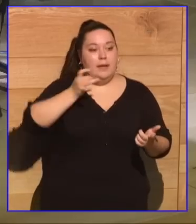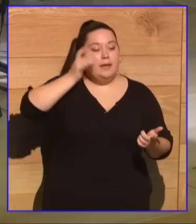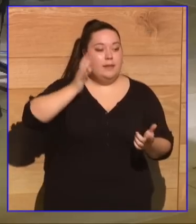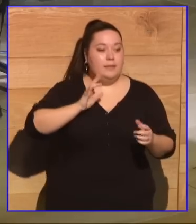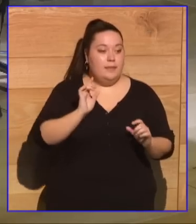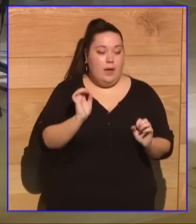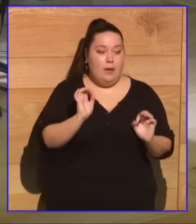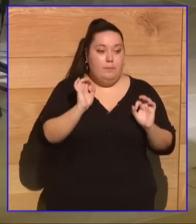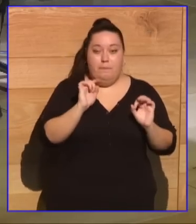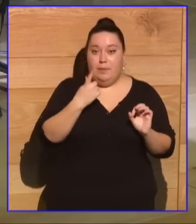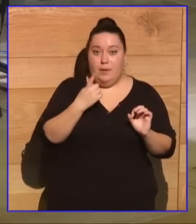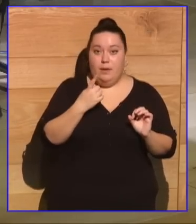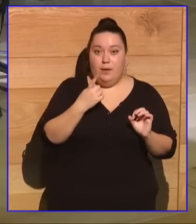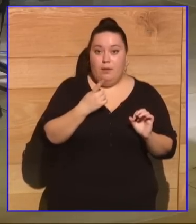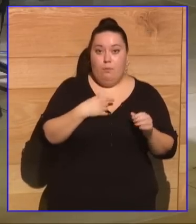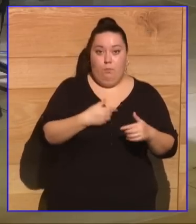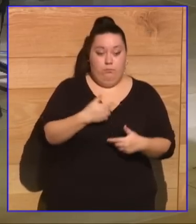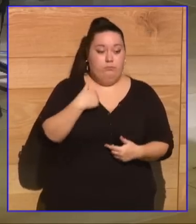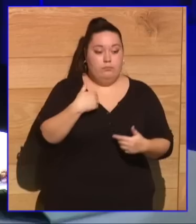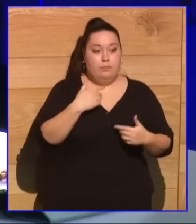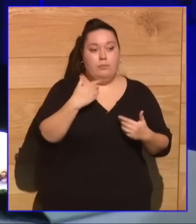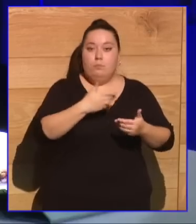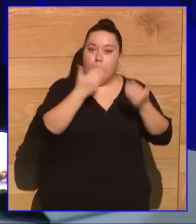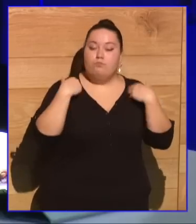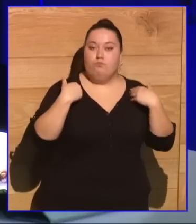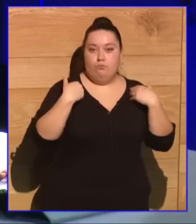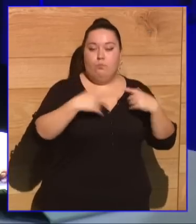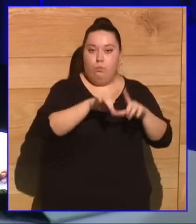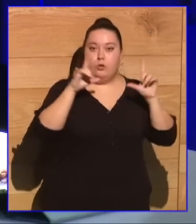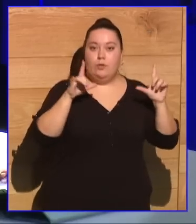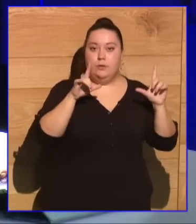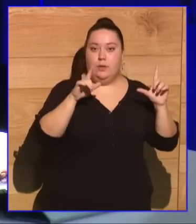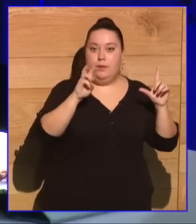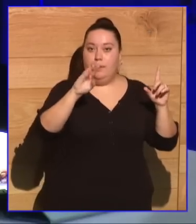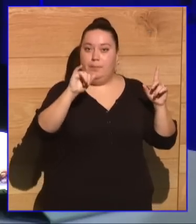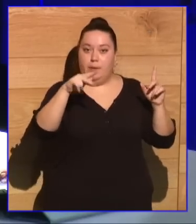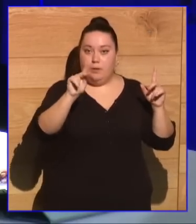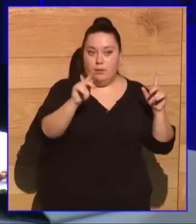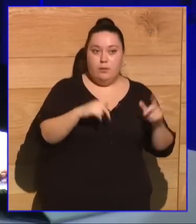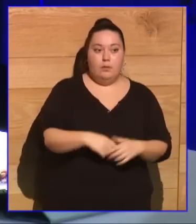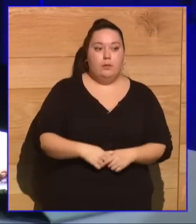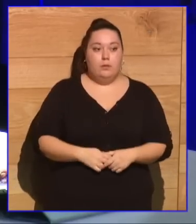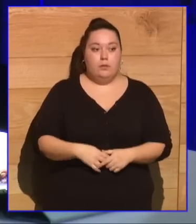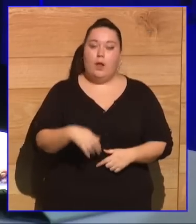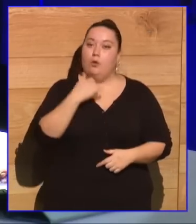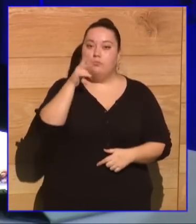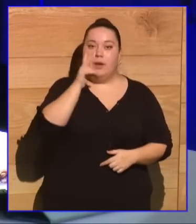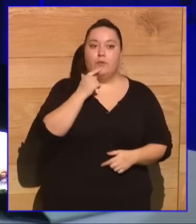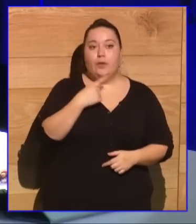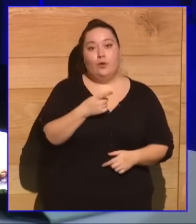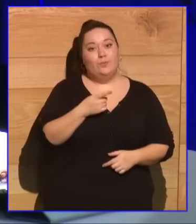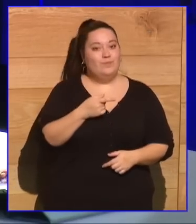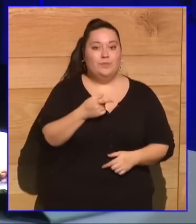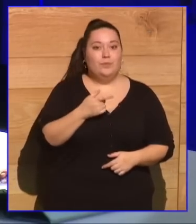Roger Waters es que él protagonizara la película, que él fuera Pink. Hicieron determinadas pruebas y Alan Parker decidió, de forma muy elegante, le dijo,